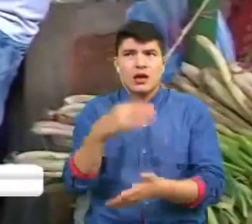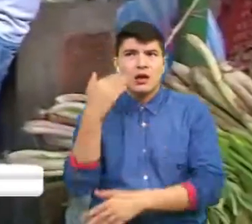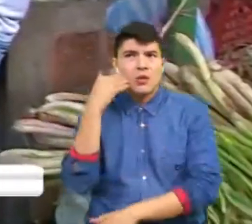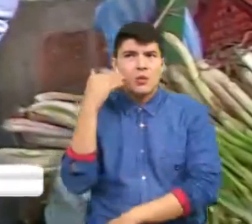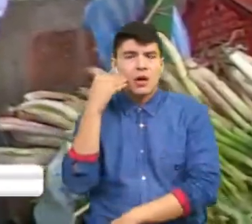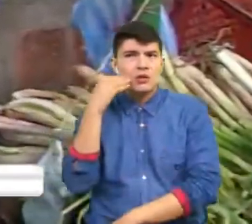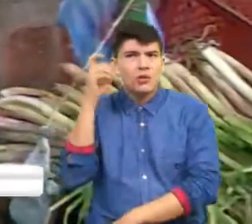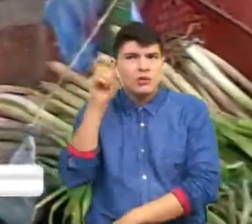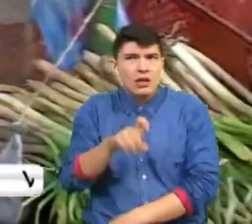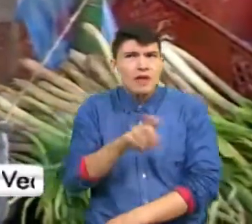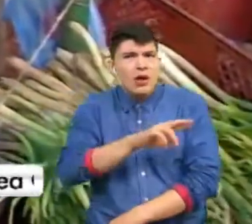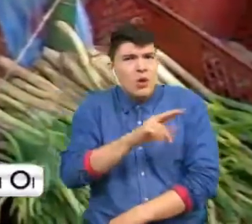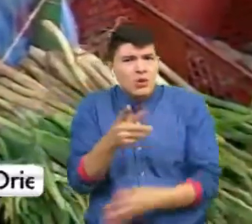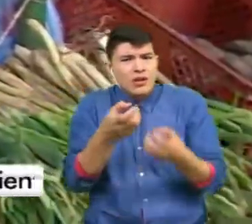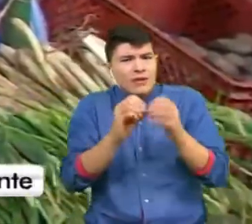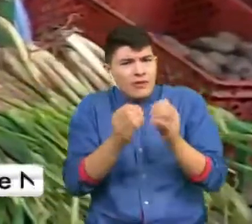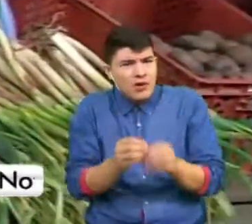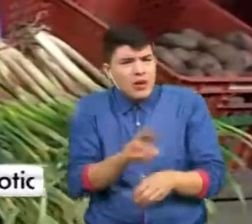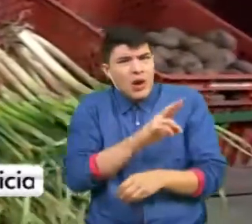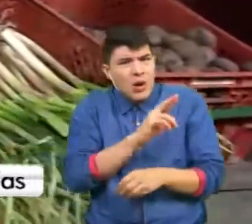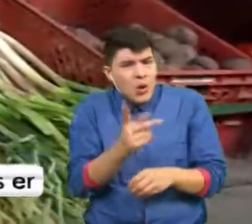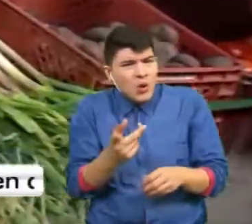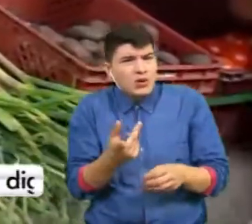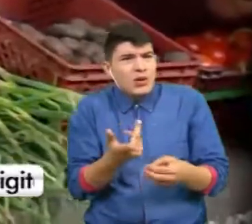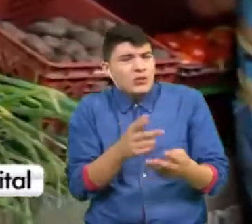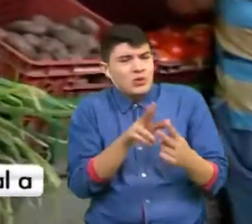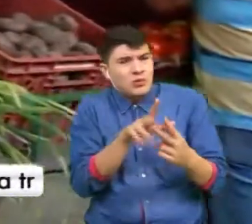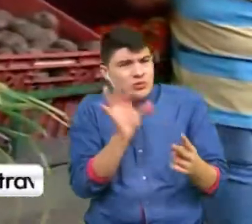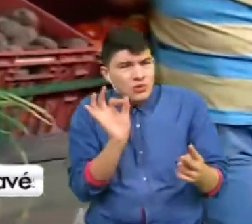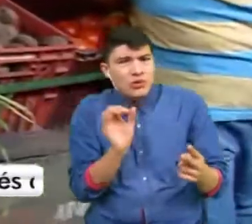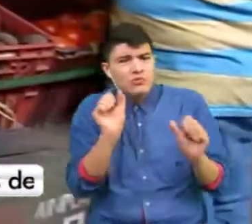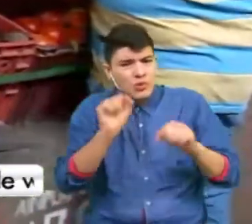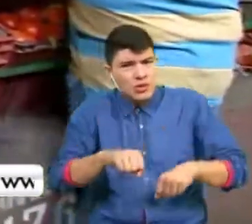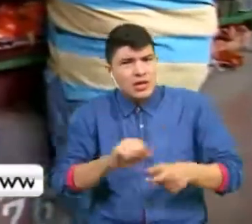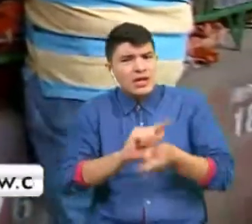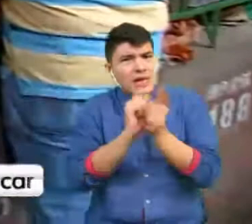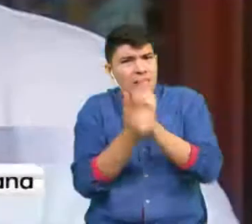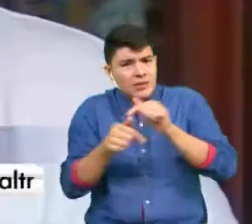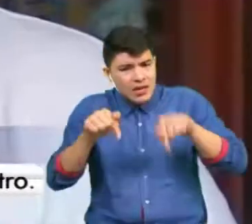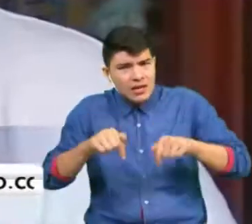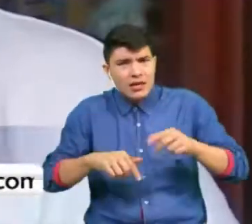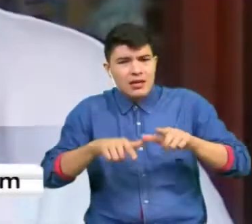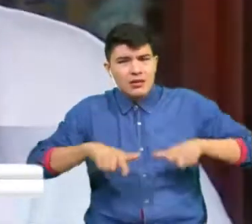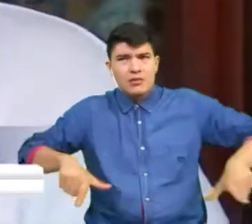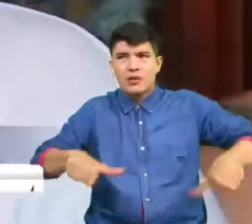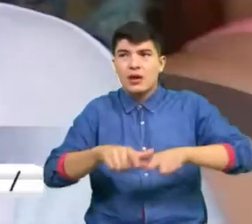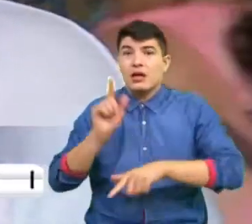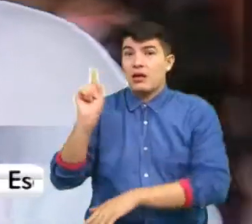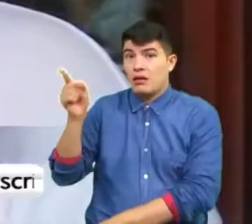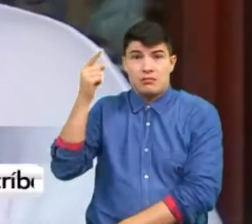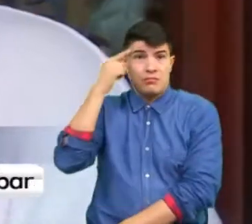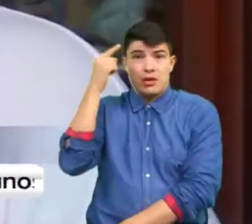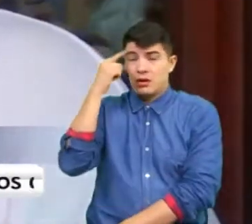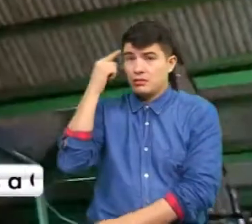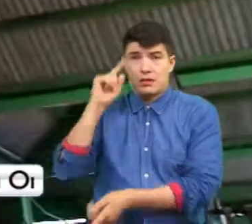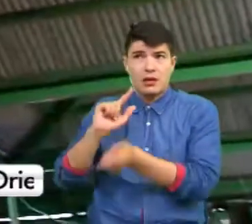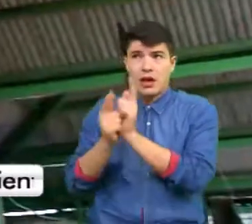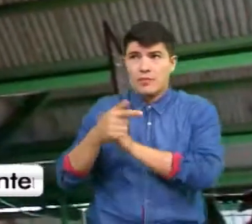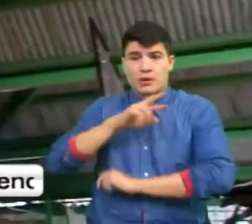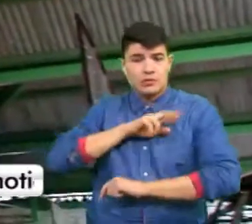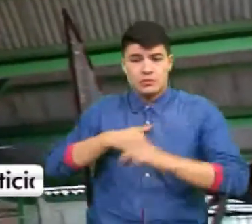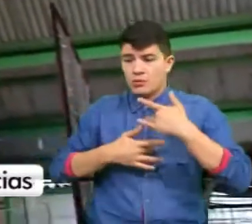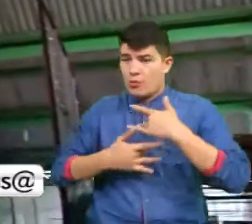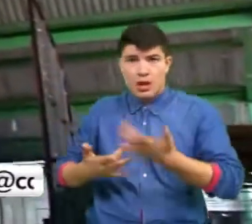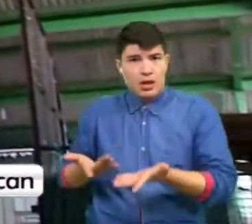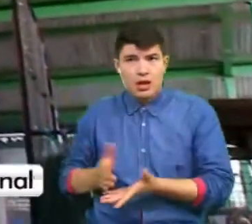haber otros medios, otras maneras, otras formas de reformar esto. Entonces que recapacite y que nos colabore.